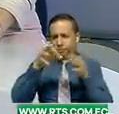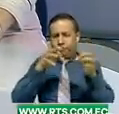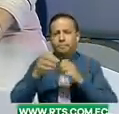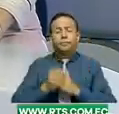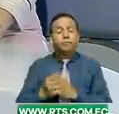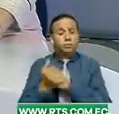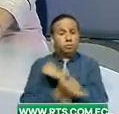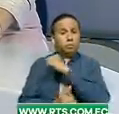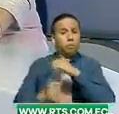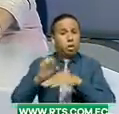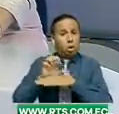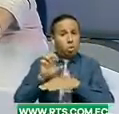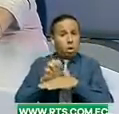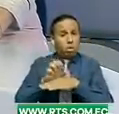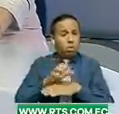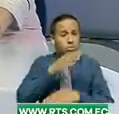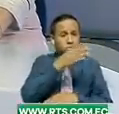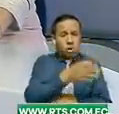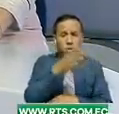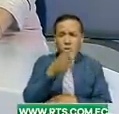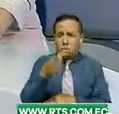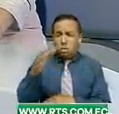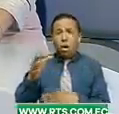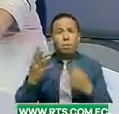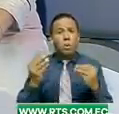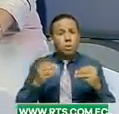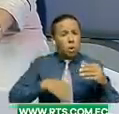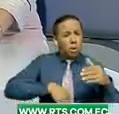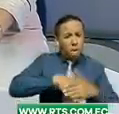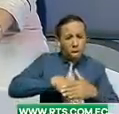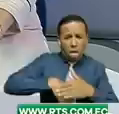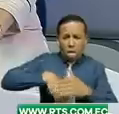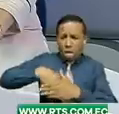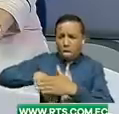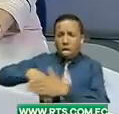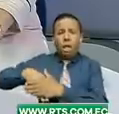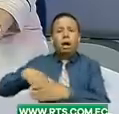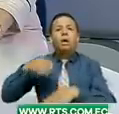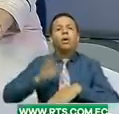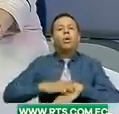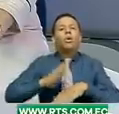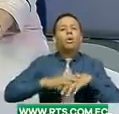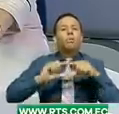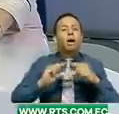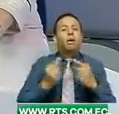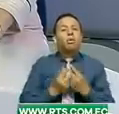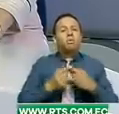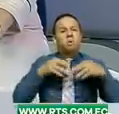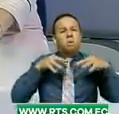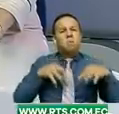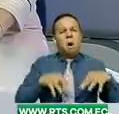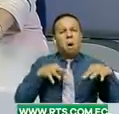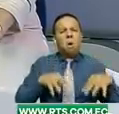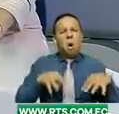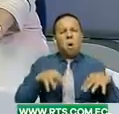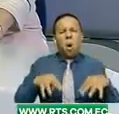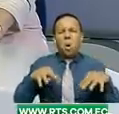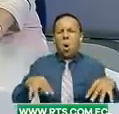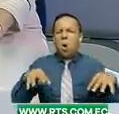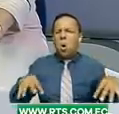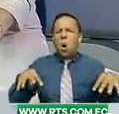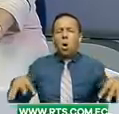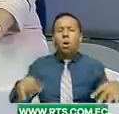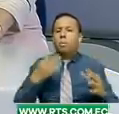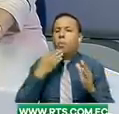del país hubo bloqueo de vías por parte de manifestantes convocados por las organizaciones indígenas y sociales. En Cotopaxi,